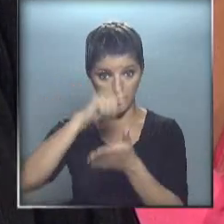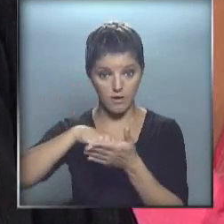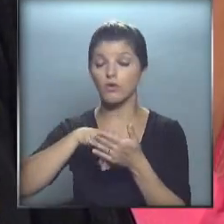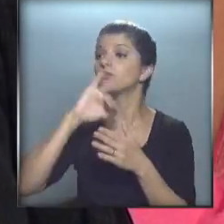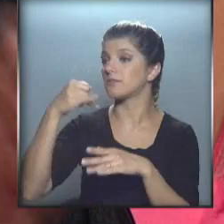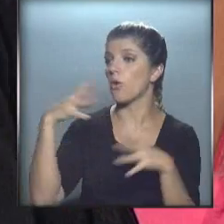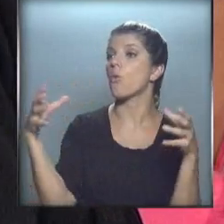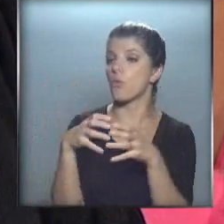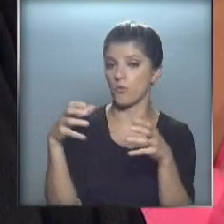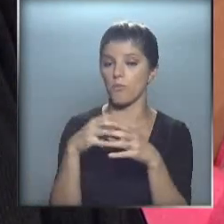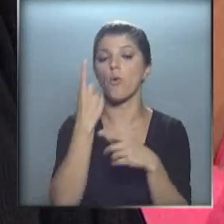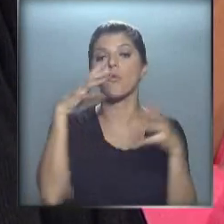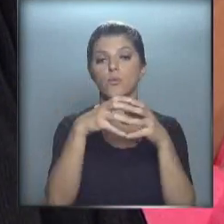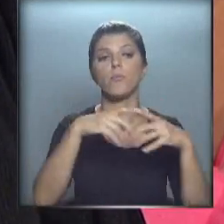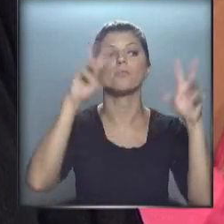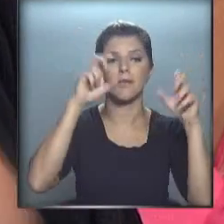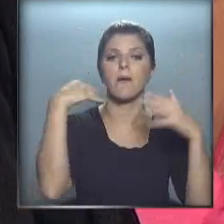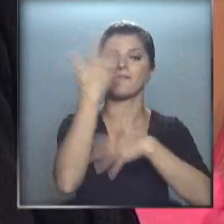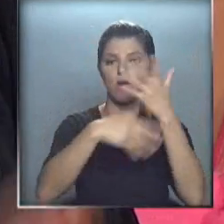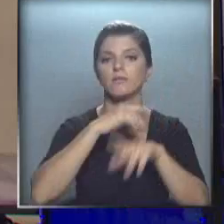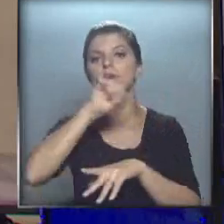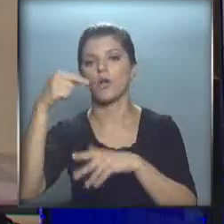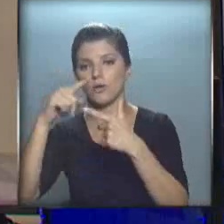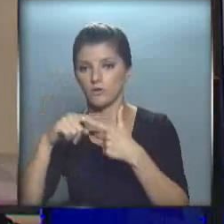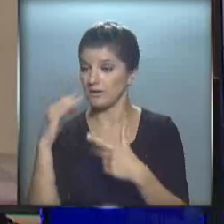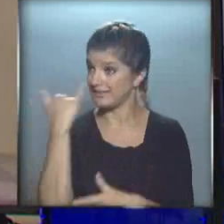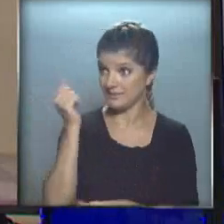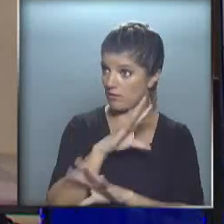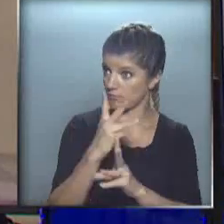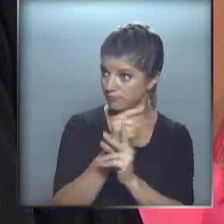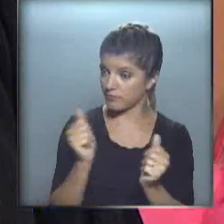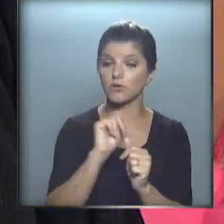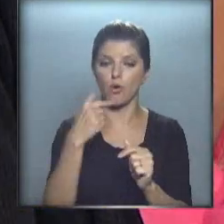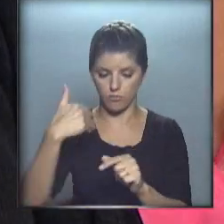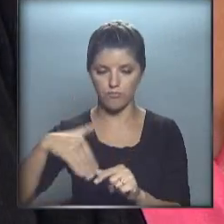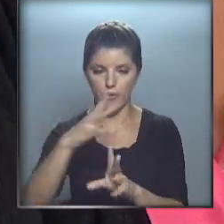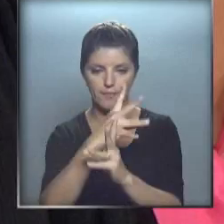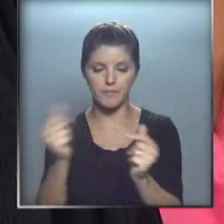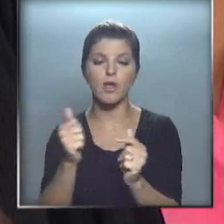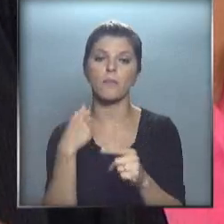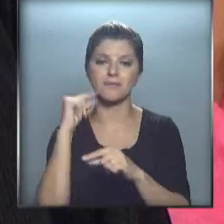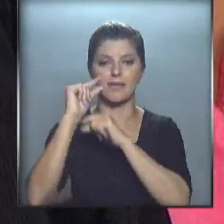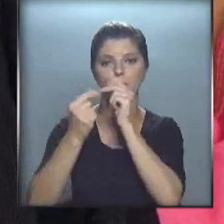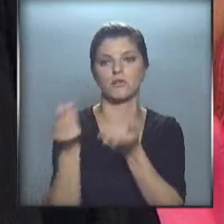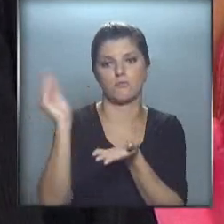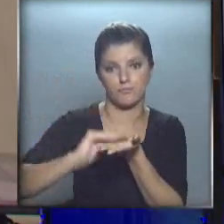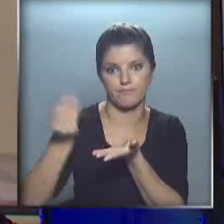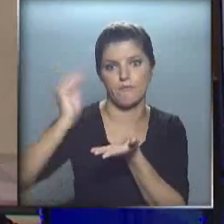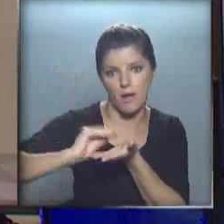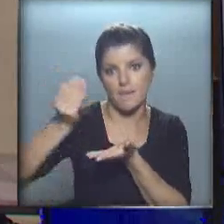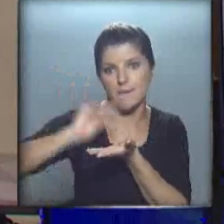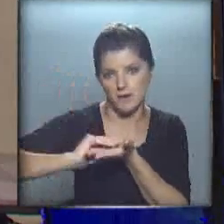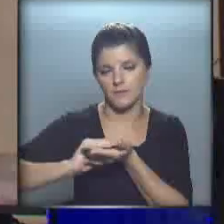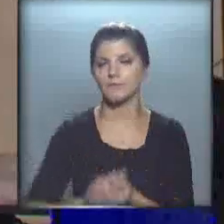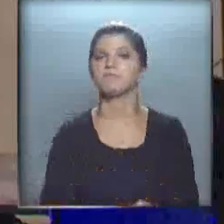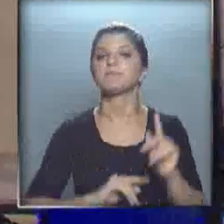grupo. Un grupo tiene el tema de violencia, otro infraestructura. ¿Ya lo terminaron? No, estamos en eso. Pasa cada vez se va agregando más cosas.